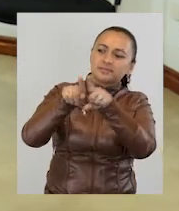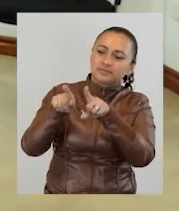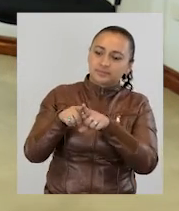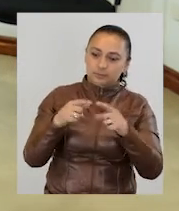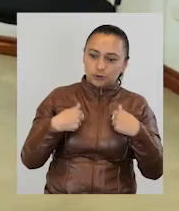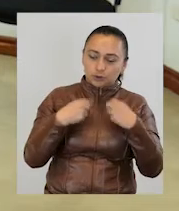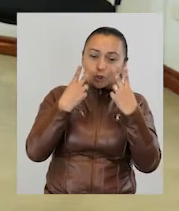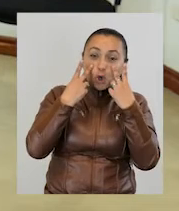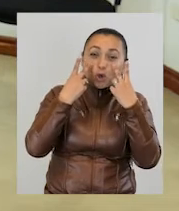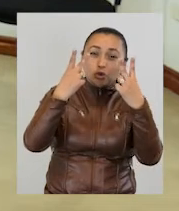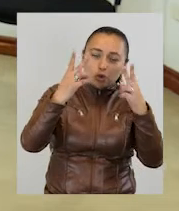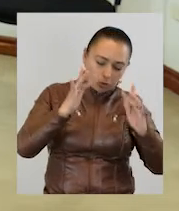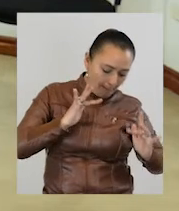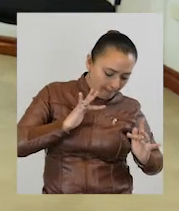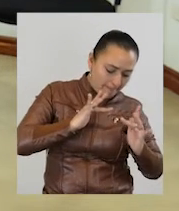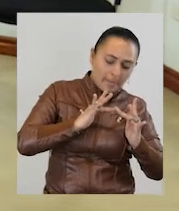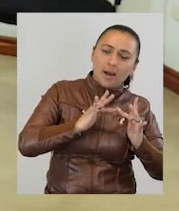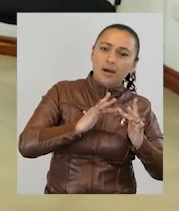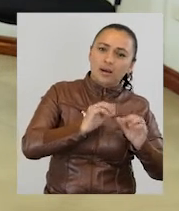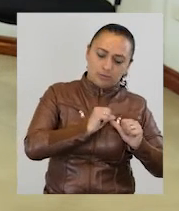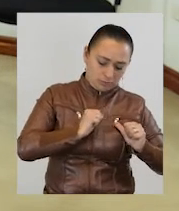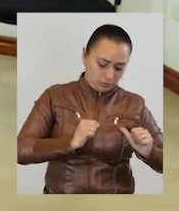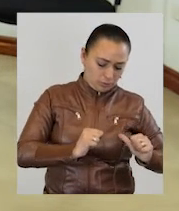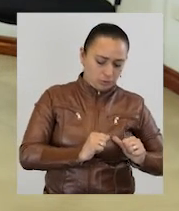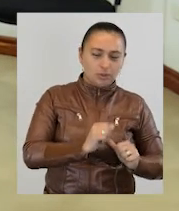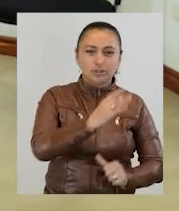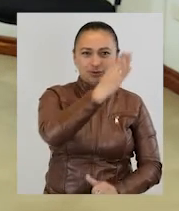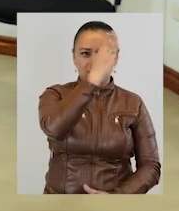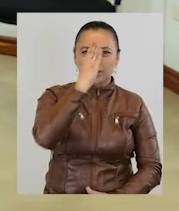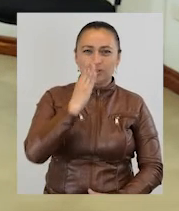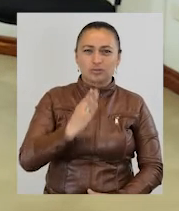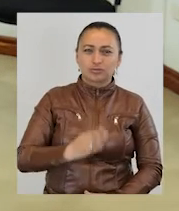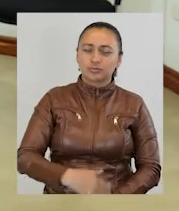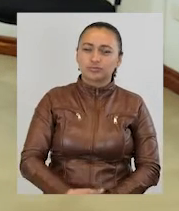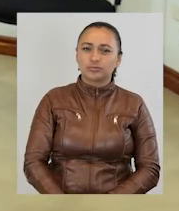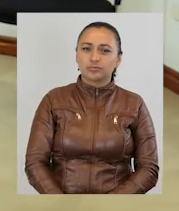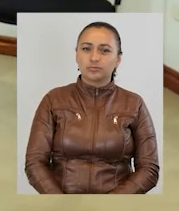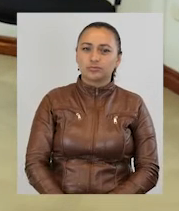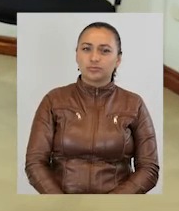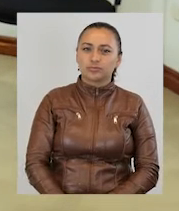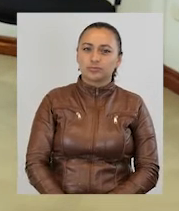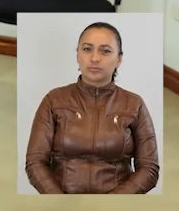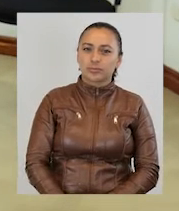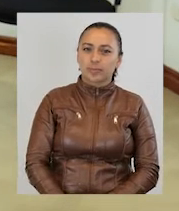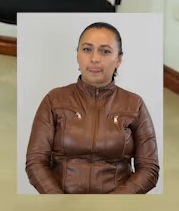de mis hermanos con los ojos y el corazón de Dios.